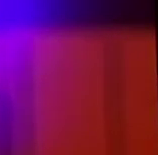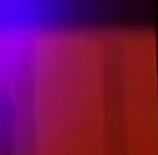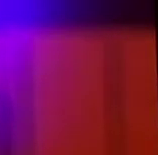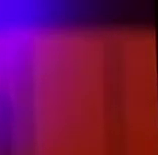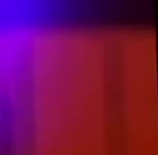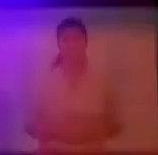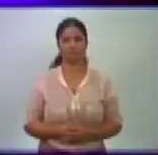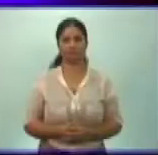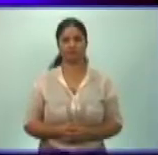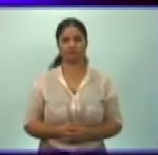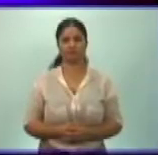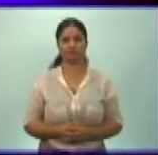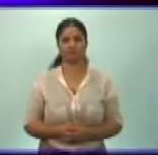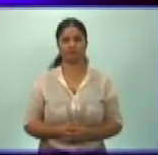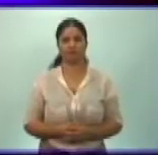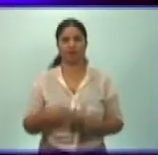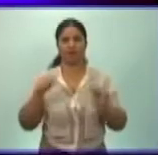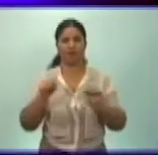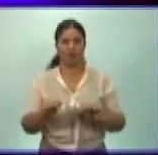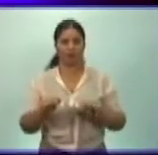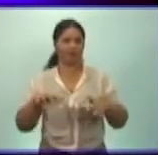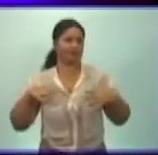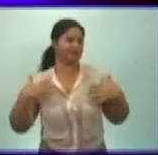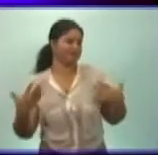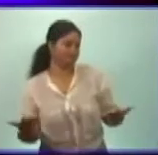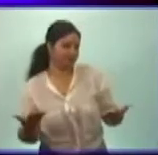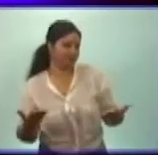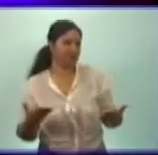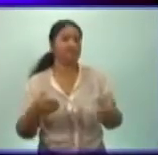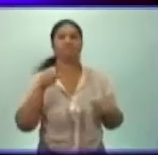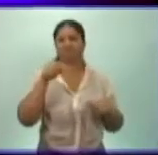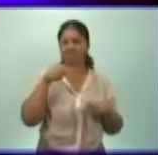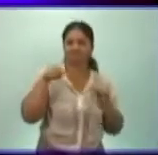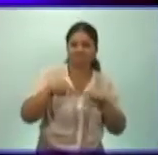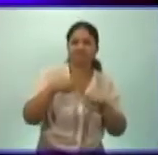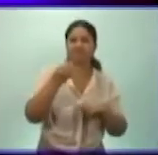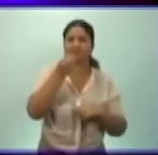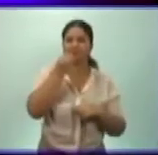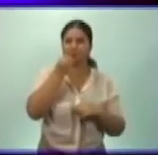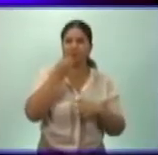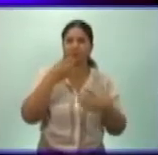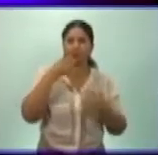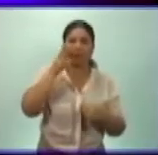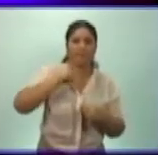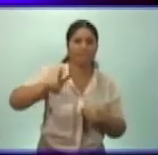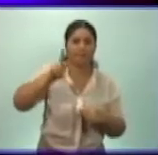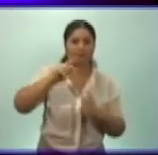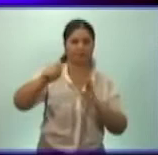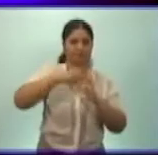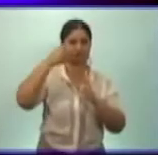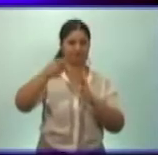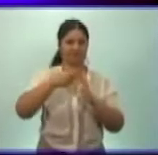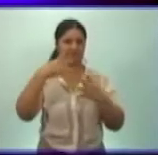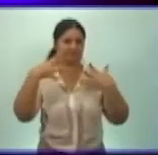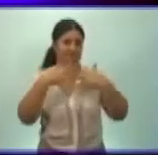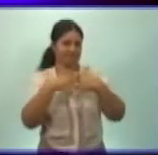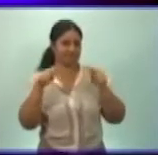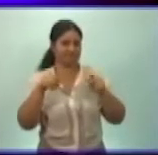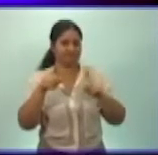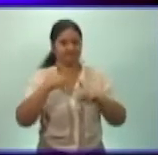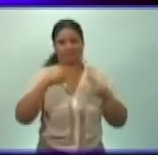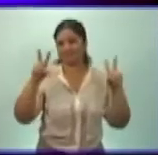Seguidamente los quiero invitar, como siempre hago, a observar un material que nos va a ayudar a ampliar más nuestros conocimientos